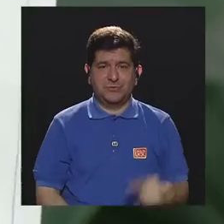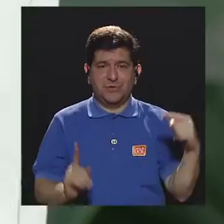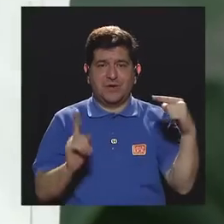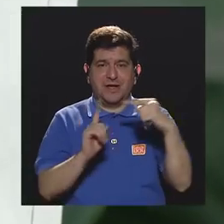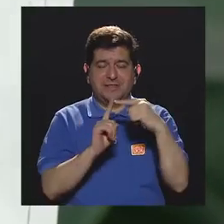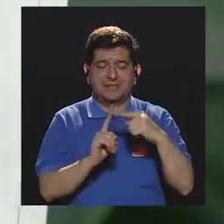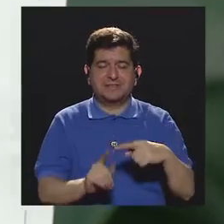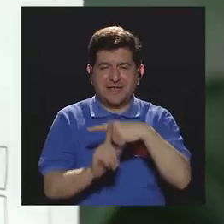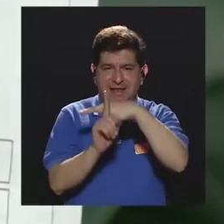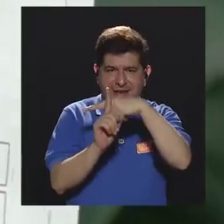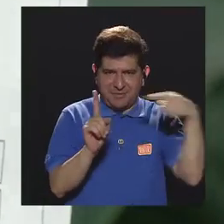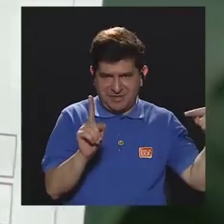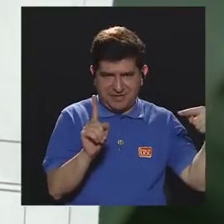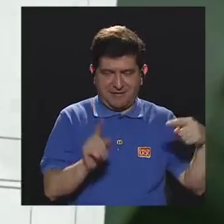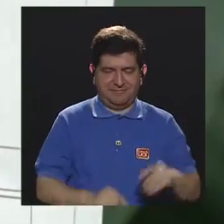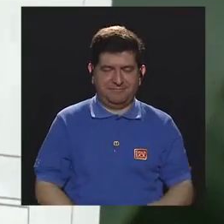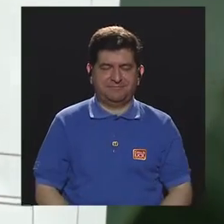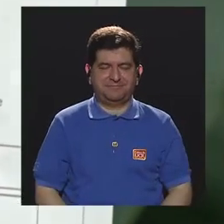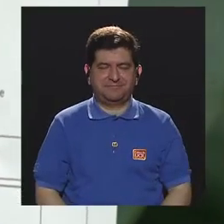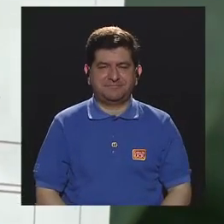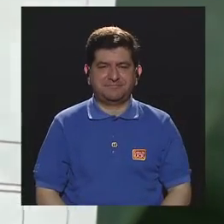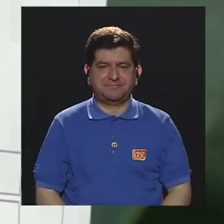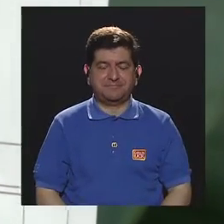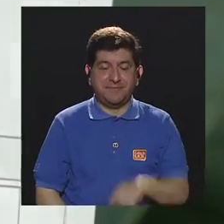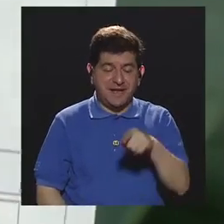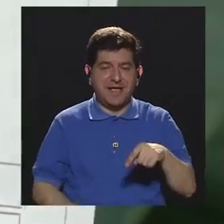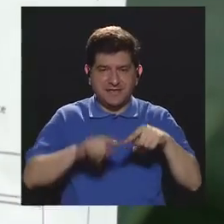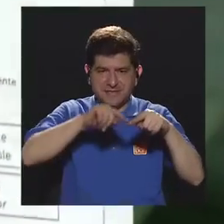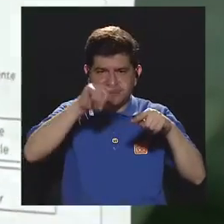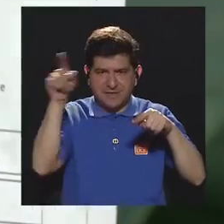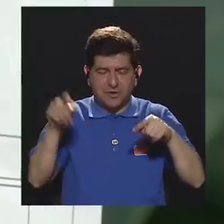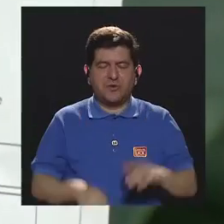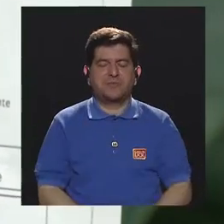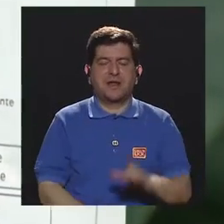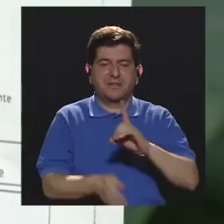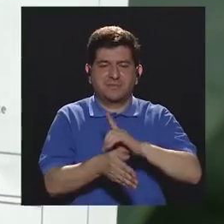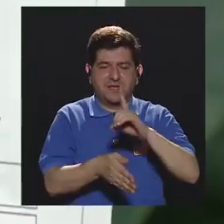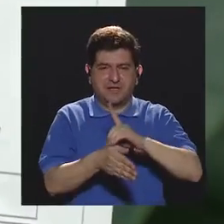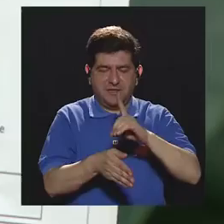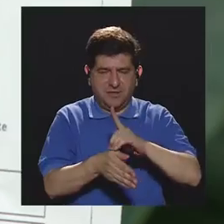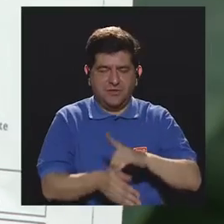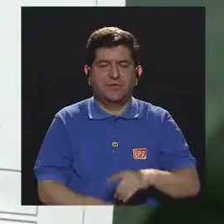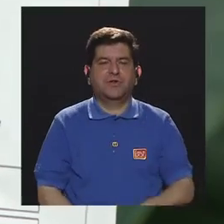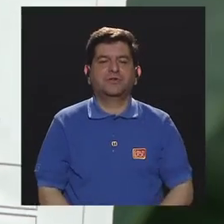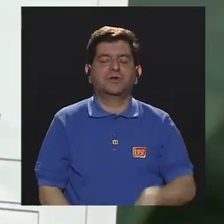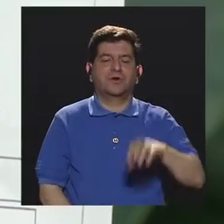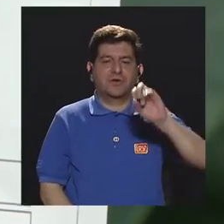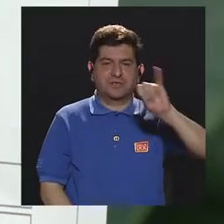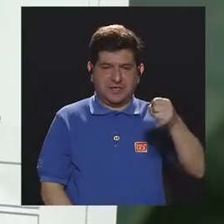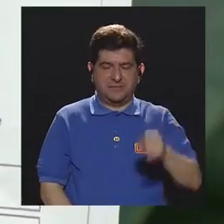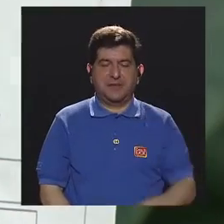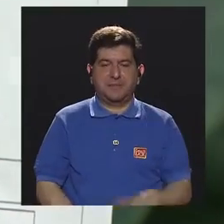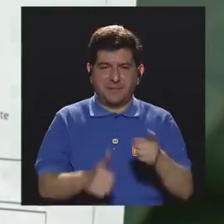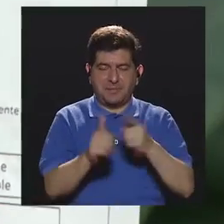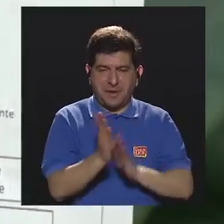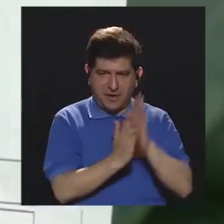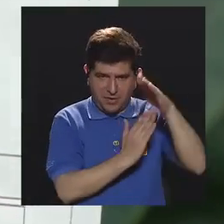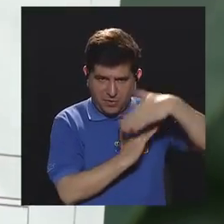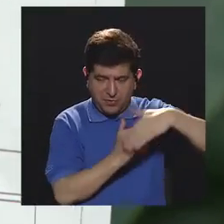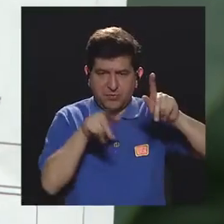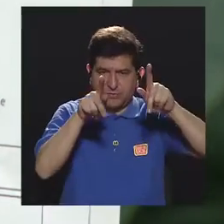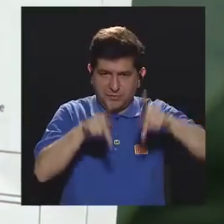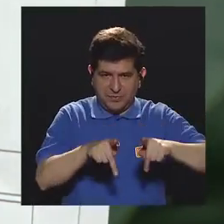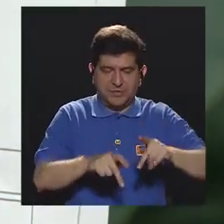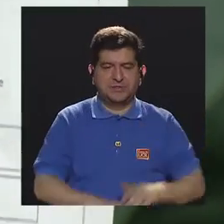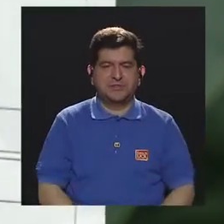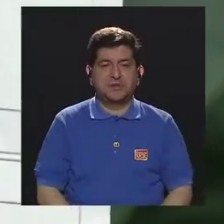punto hasta aquí, hasta la mitad de esta curva. Esta se llama la curva del doctor Jelinek. ella va avanzando primero en abuso, que es